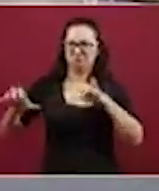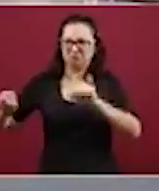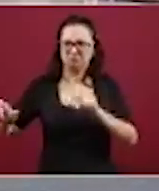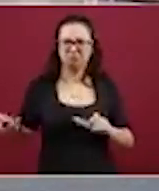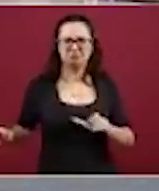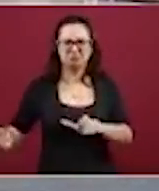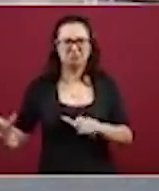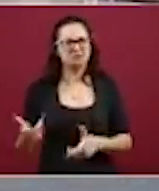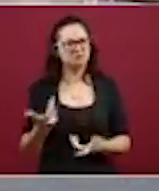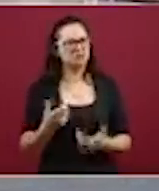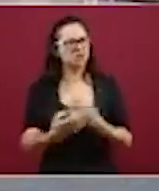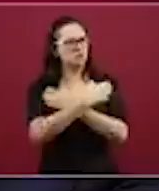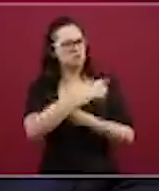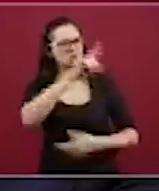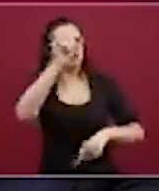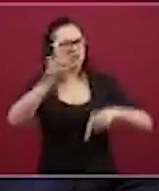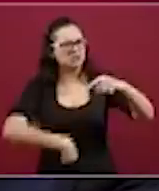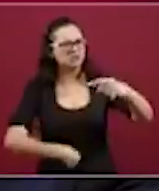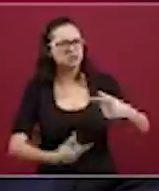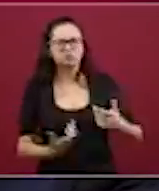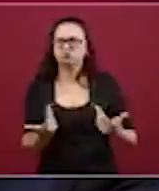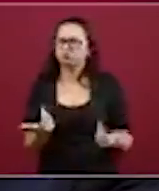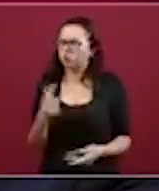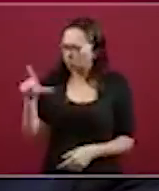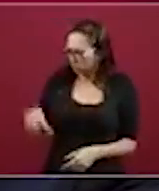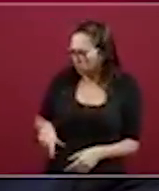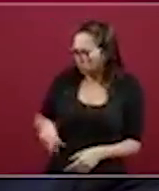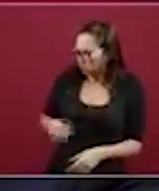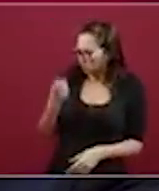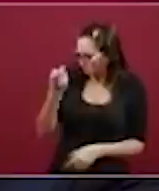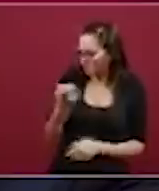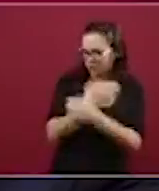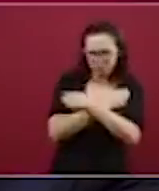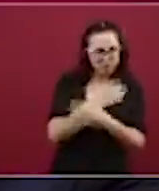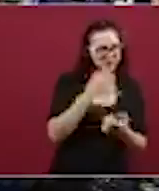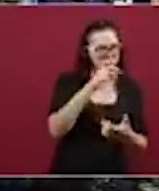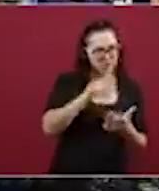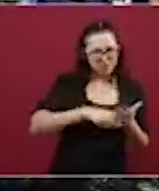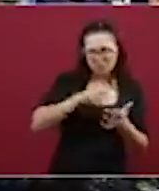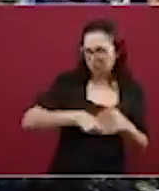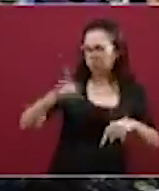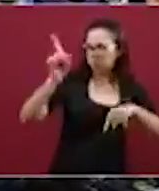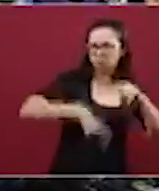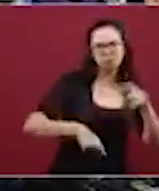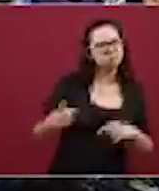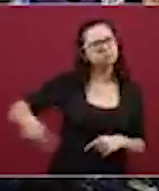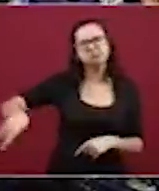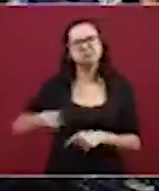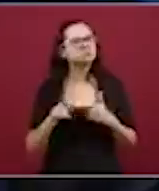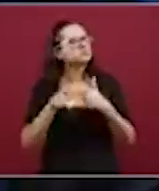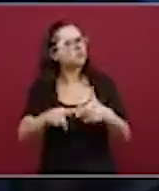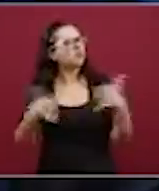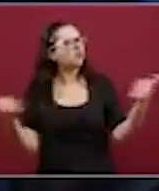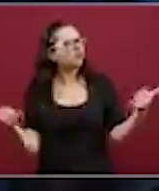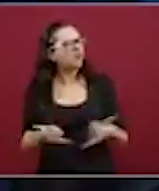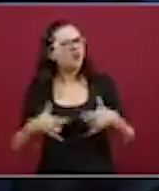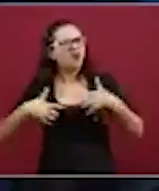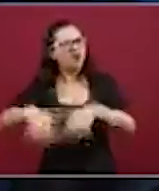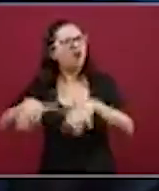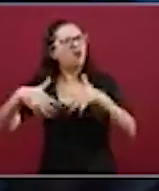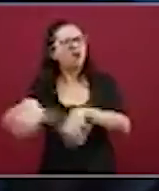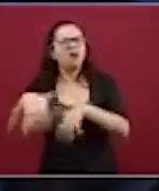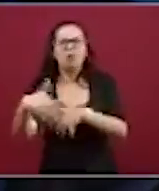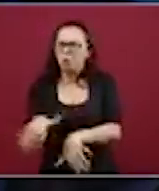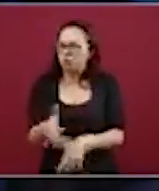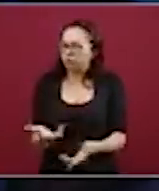derogue la reforma educativa. Su gobierno ha manifestado que ese es el camino, pero siguen estas manifestaciones. ¿Qué motiva